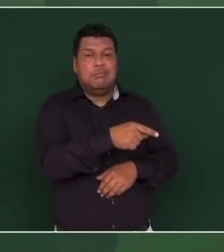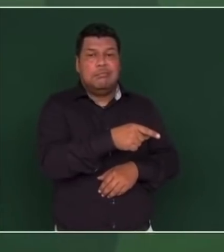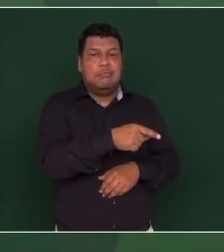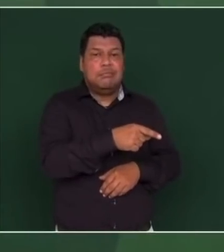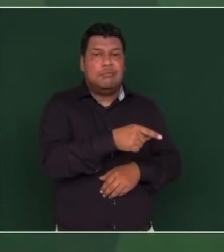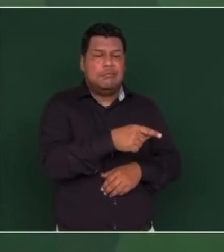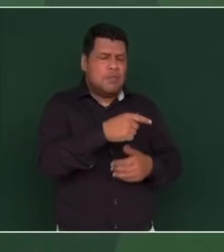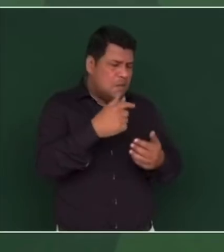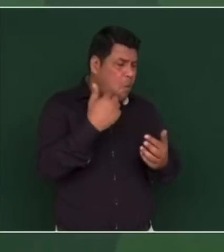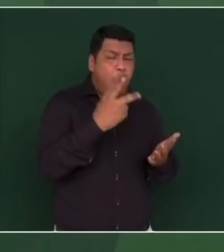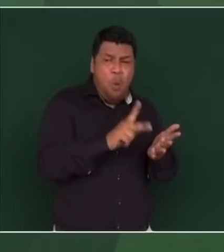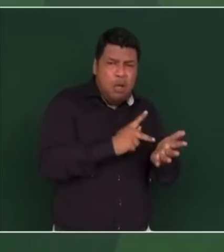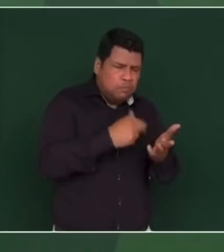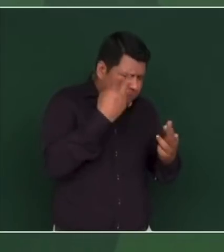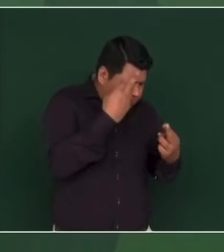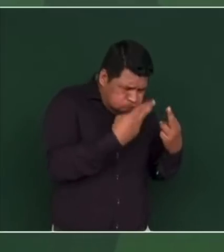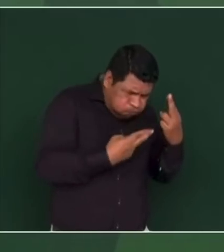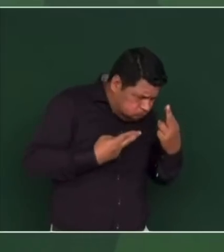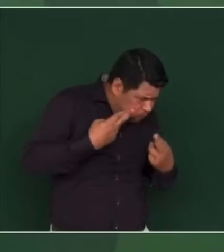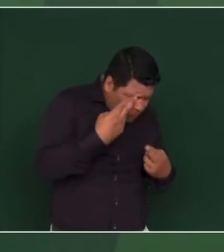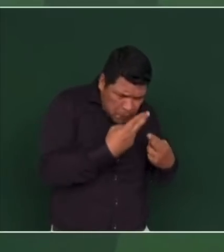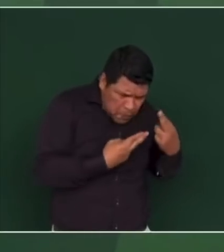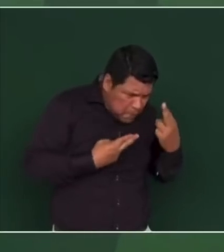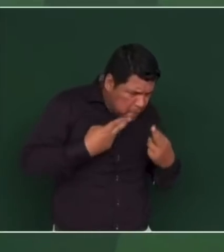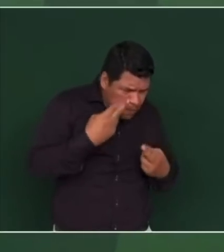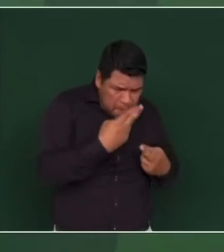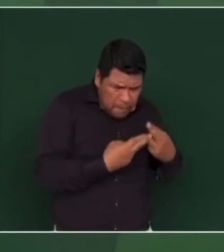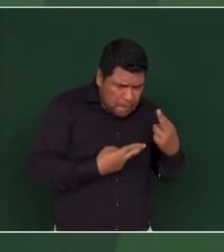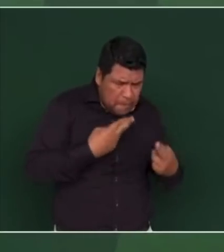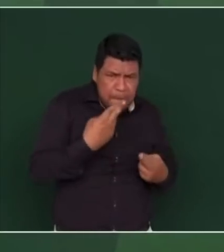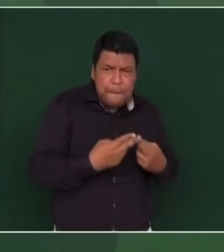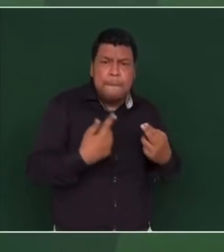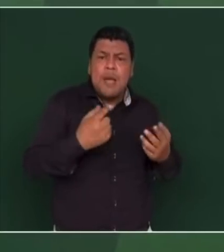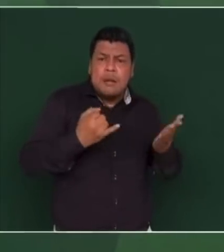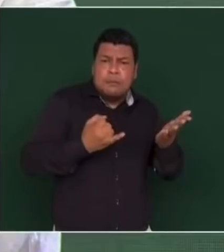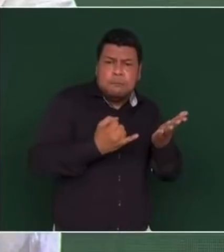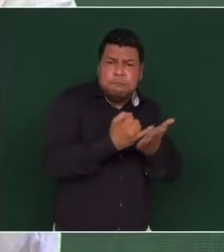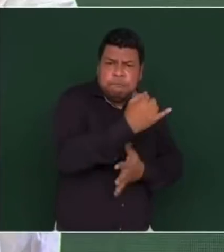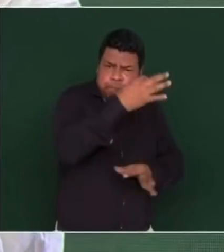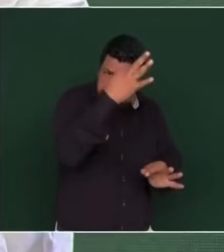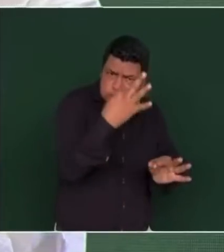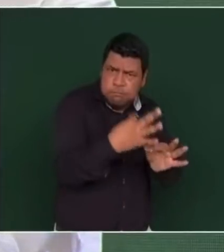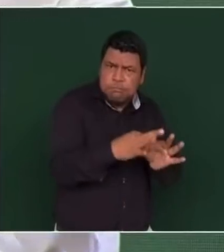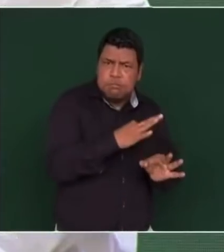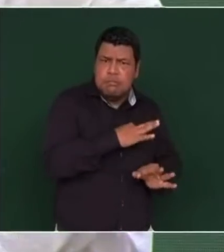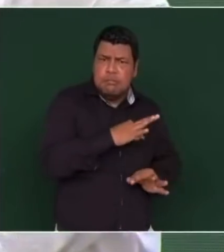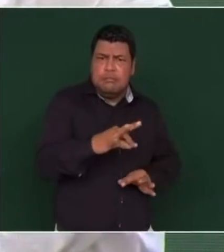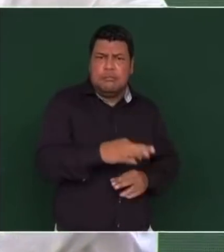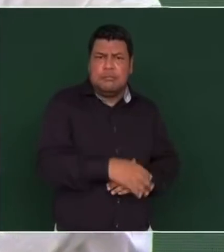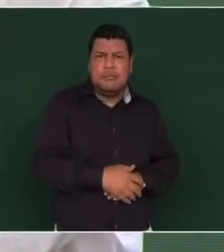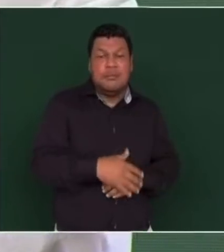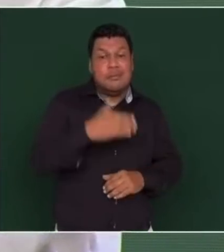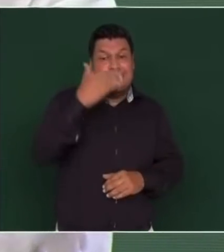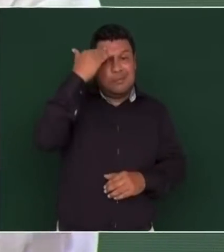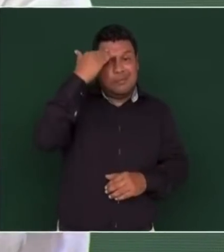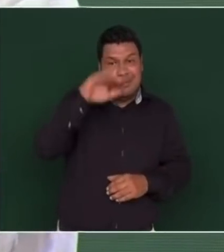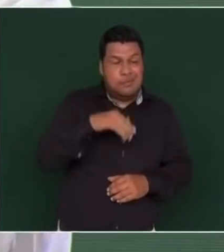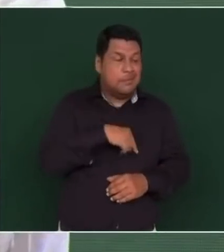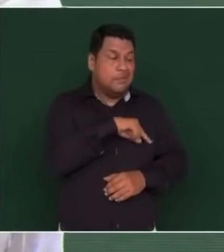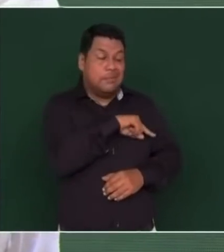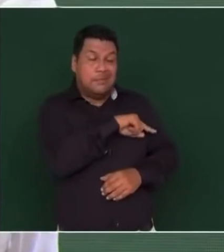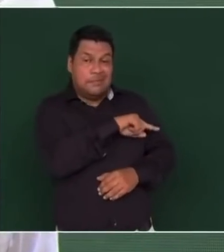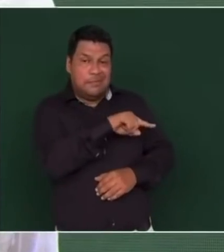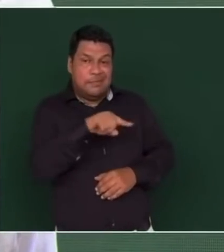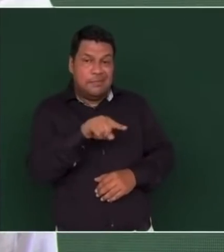la revisen bien, los legisladores. Muchas veces esa